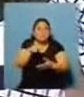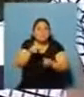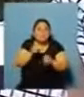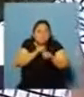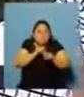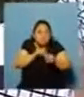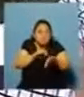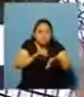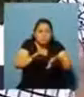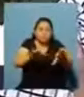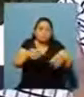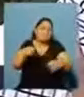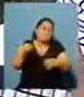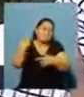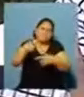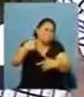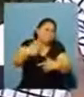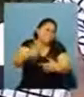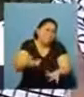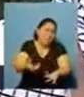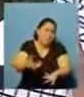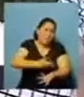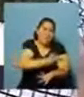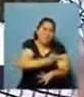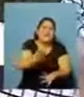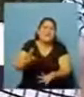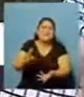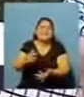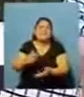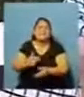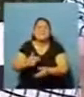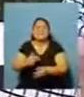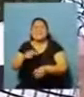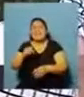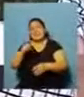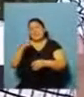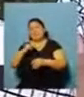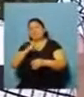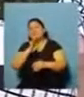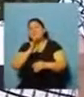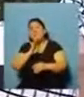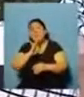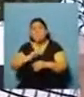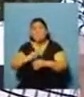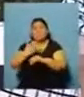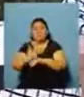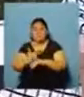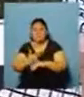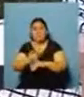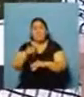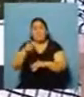con mayor superficie la parte del Caimancito, Yuto, Libertador General San Martín,